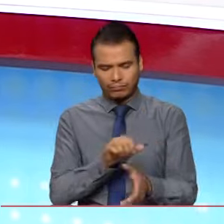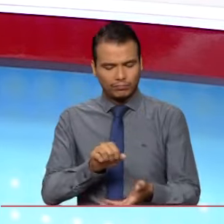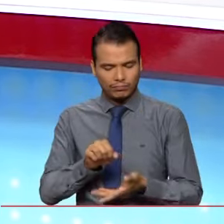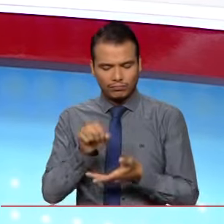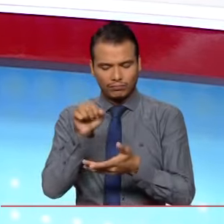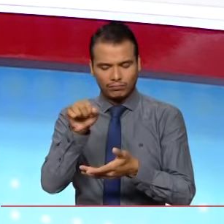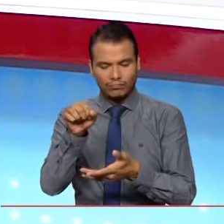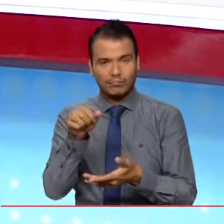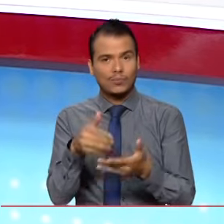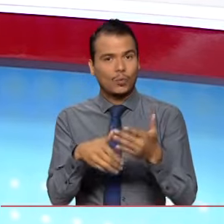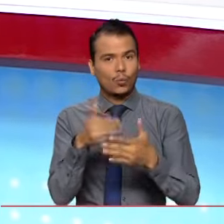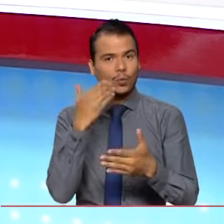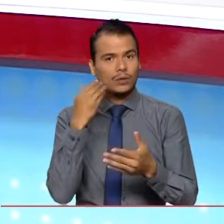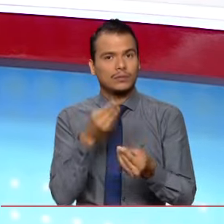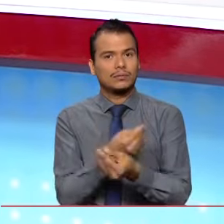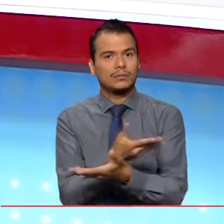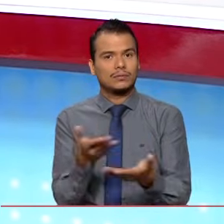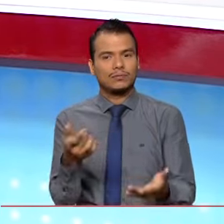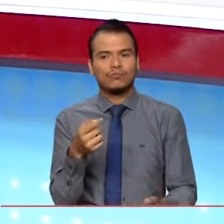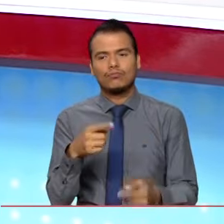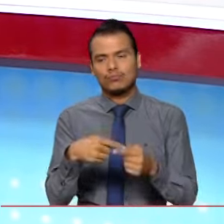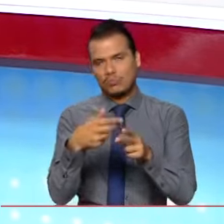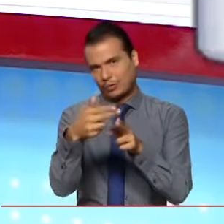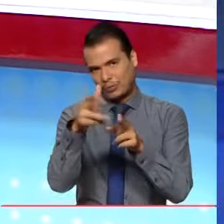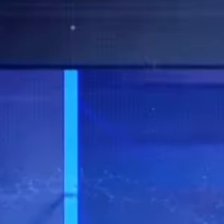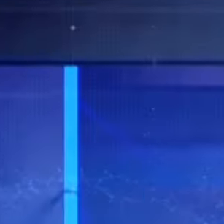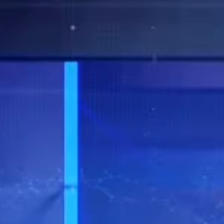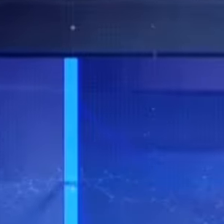penitenciario y su entrega empezará en los próximos días.